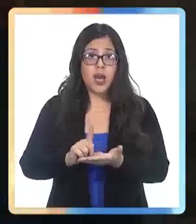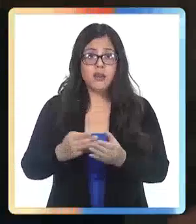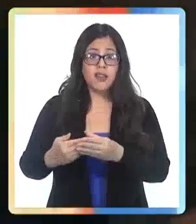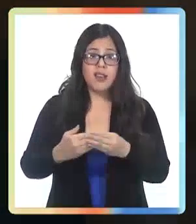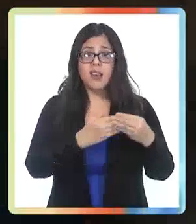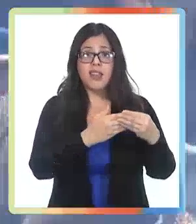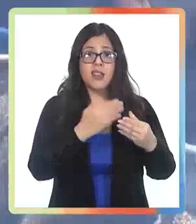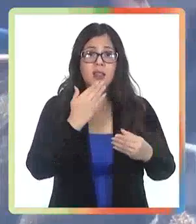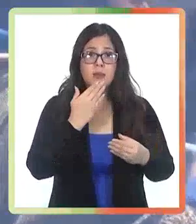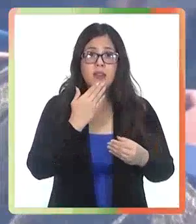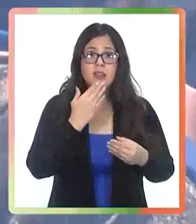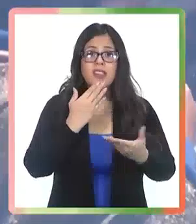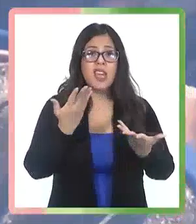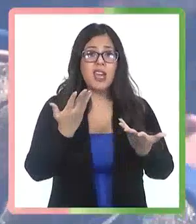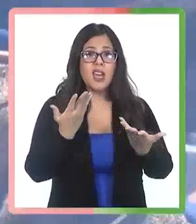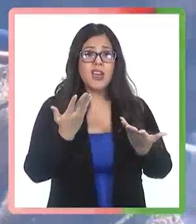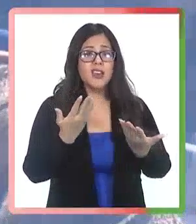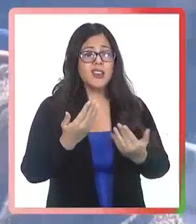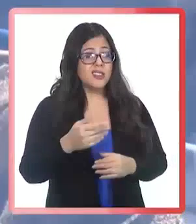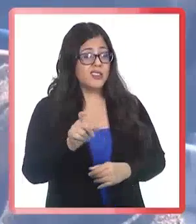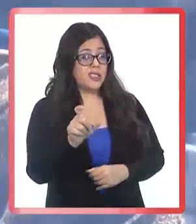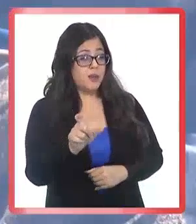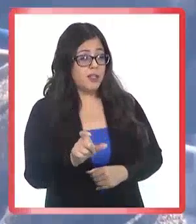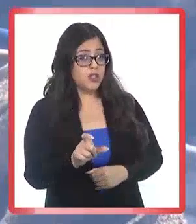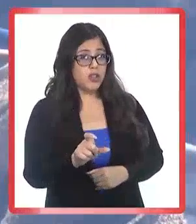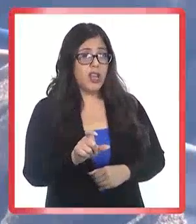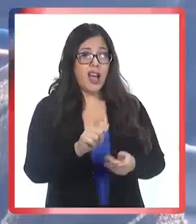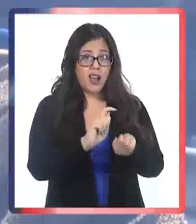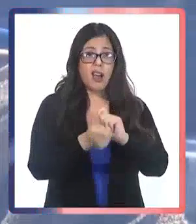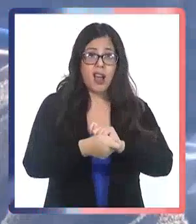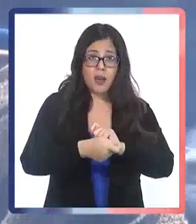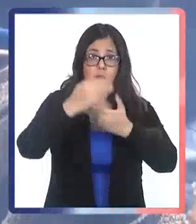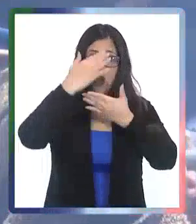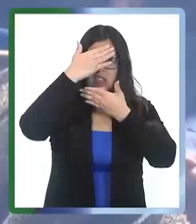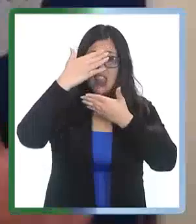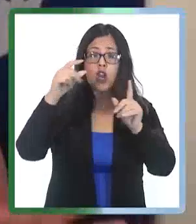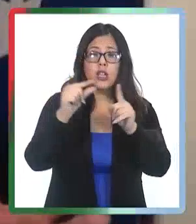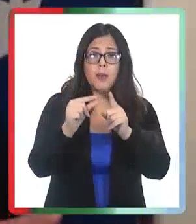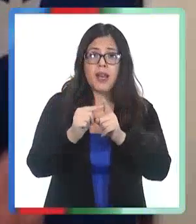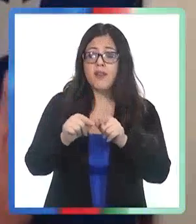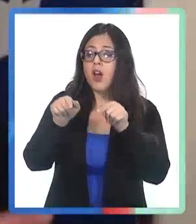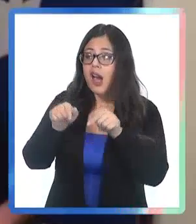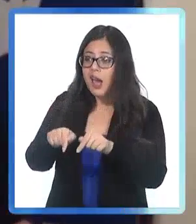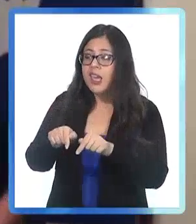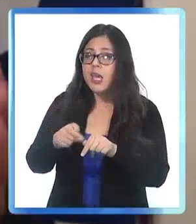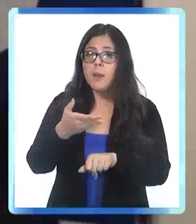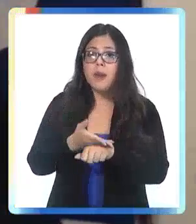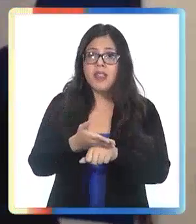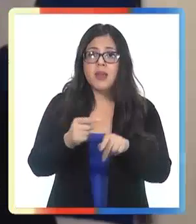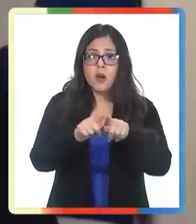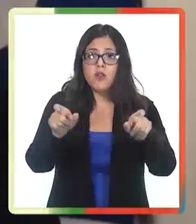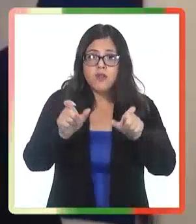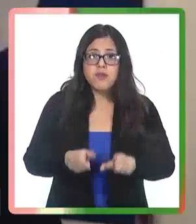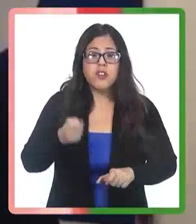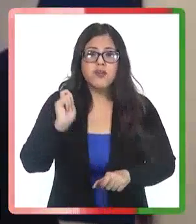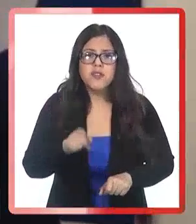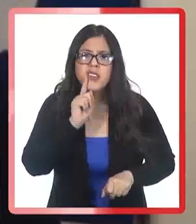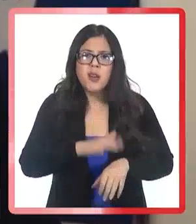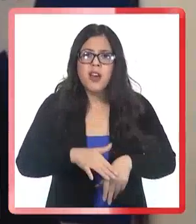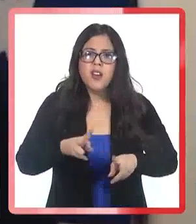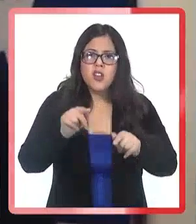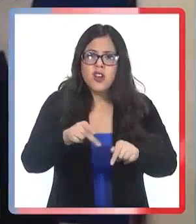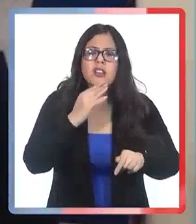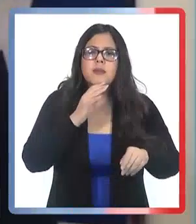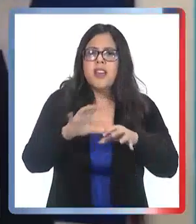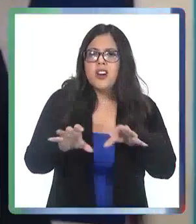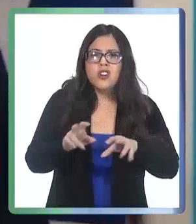y agregar la palabra terrorista. En un primer momento nosotros hemos solicitado entonces que la Contraloría fiscalice quién habría dado la orden de aquello,